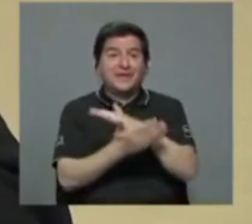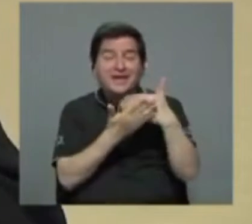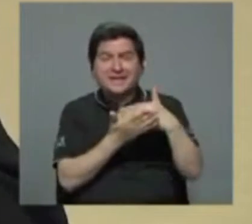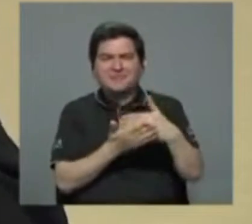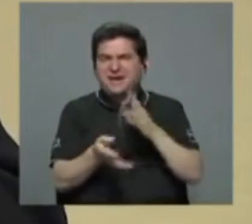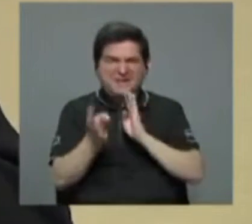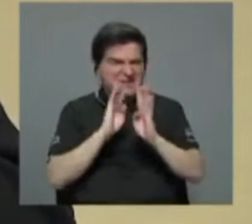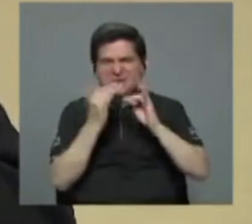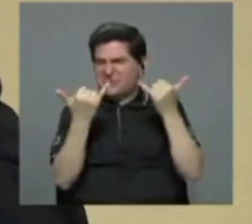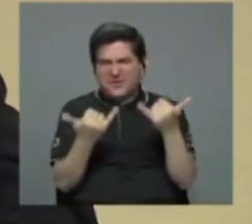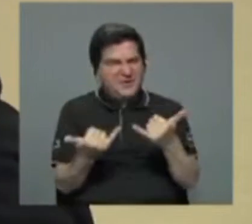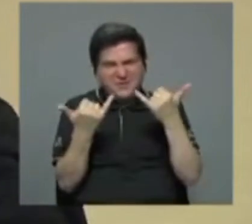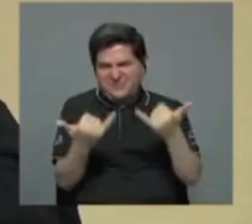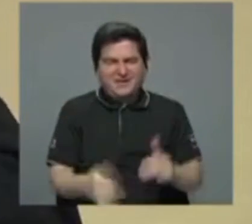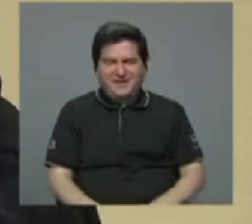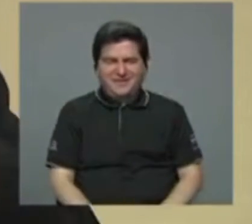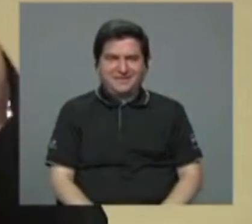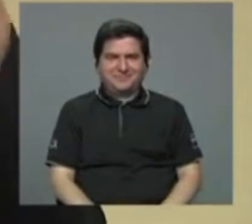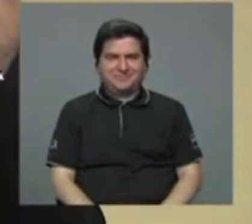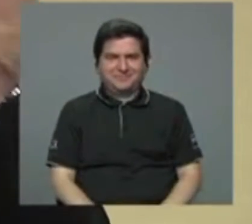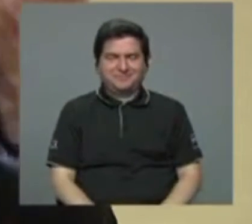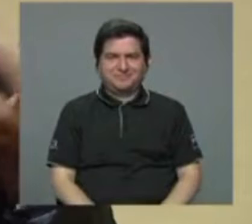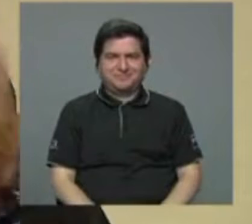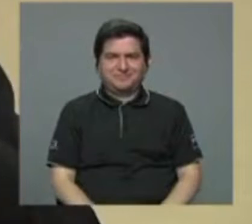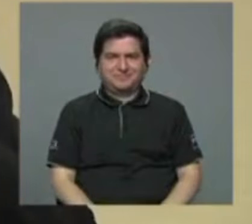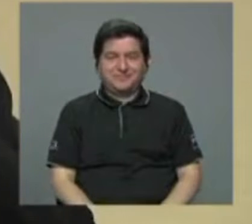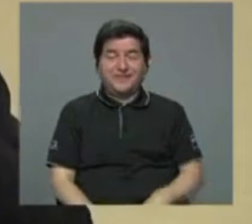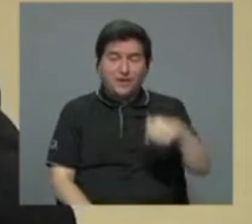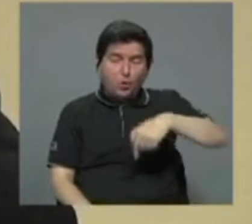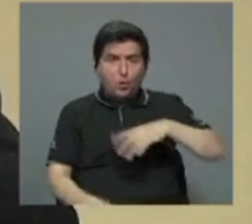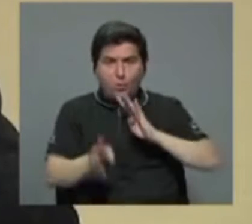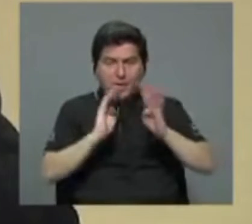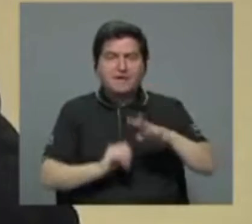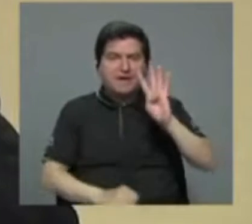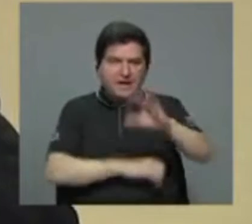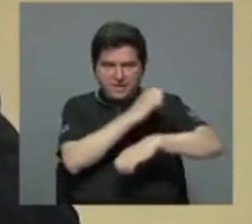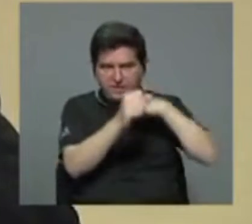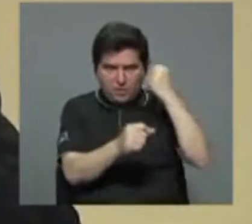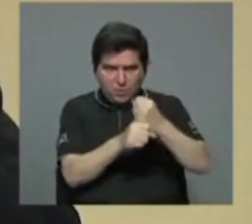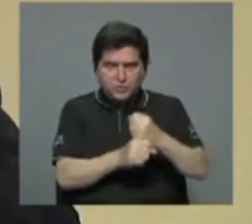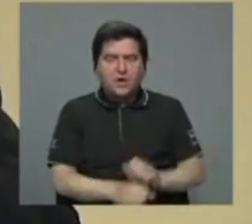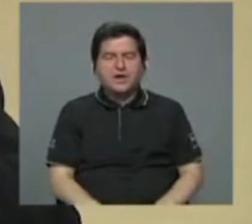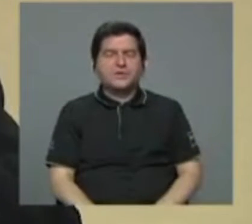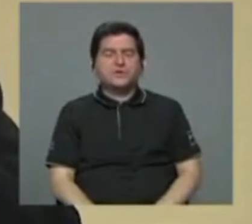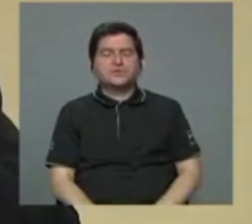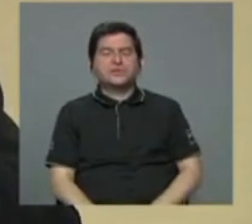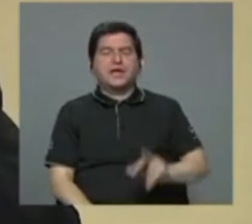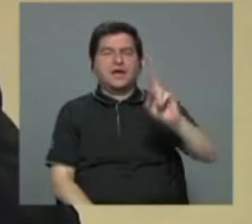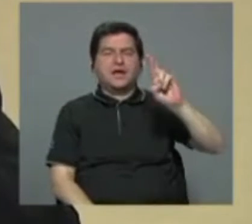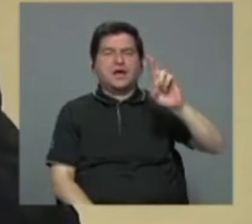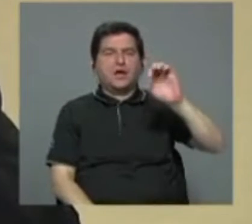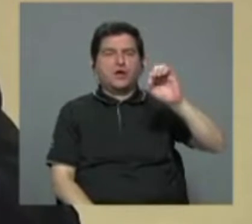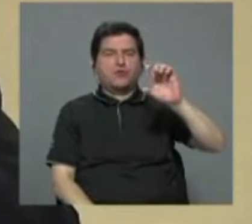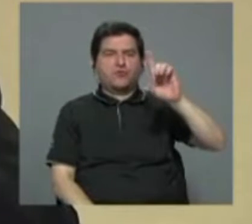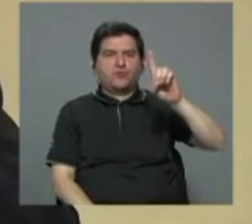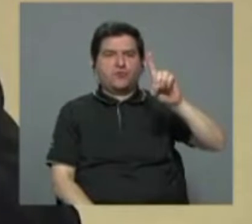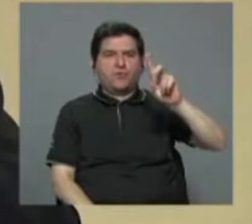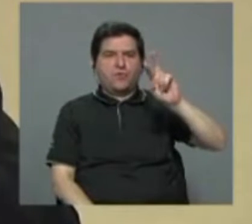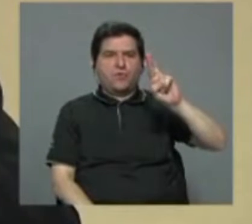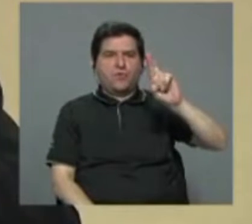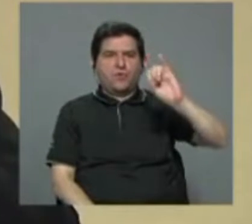que no vamos a hablar hoy, sino que más bien hablar de estos 4 años en que don Rodrigo nos ha